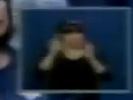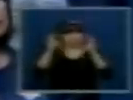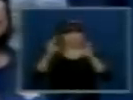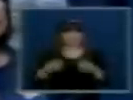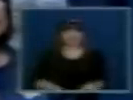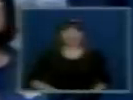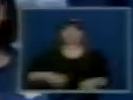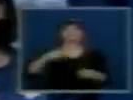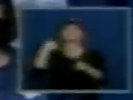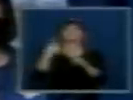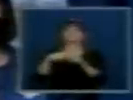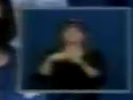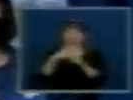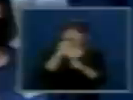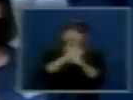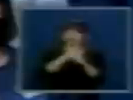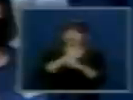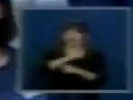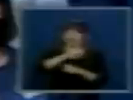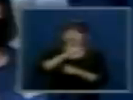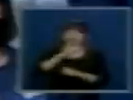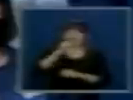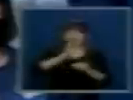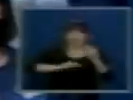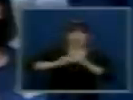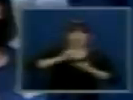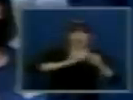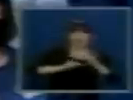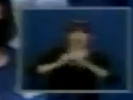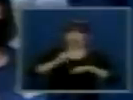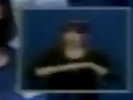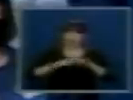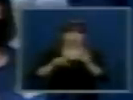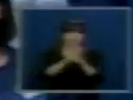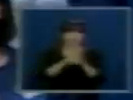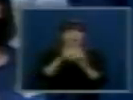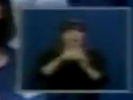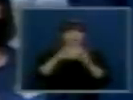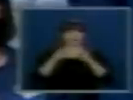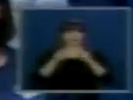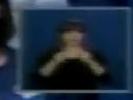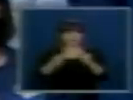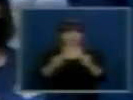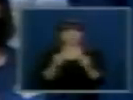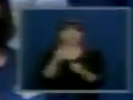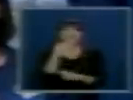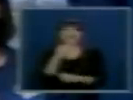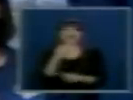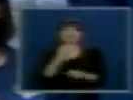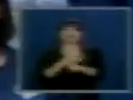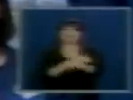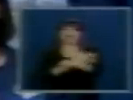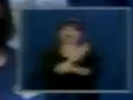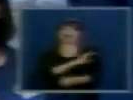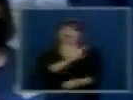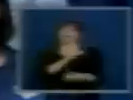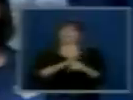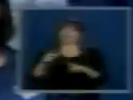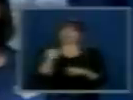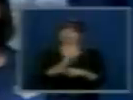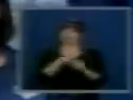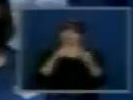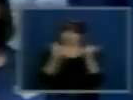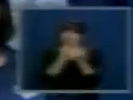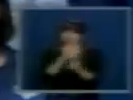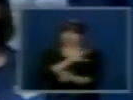los operativos de combate al contrabando, estas acciones se acelerarán gracias a la mejoría en la calidad profesional de nuestras fuerzas